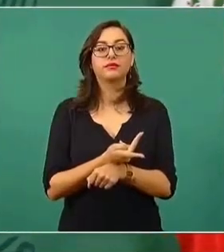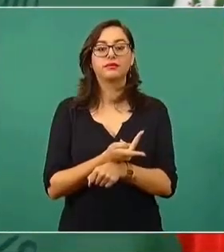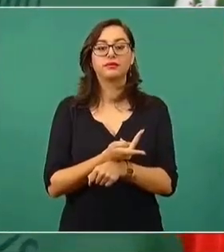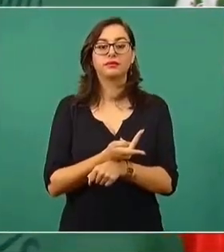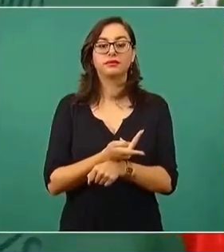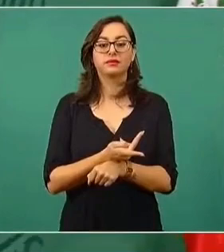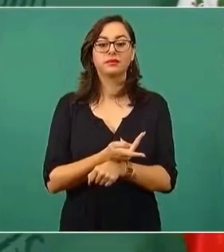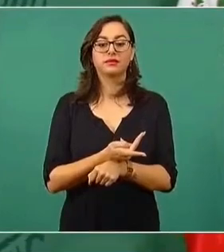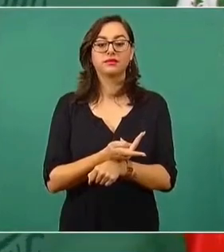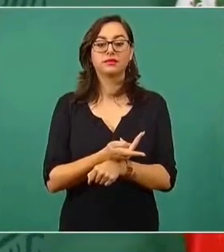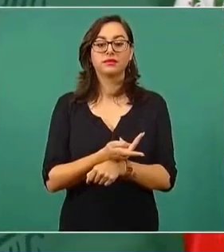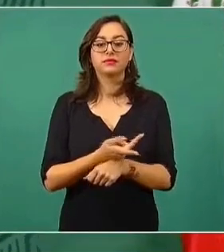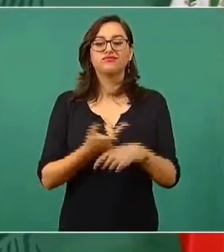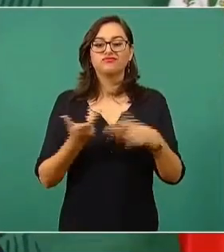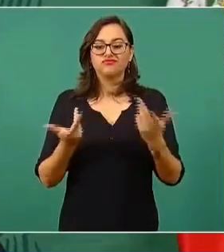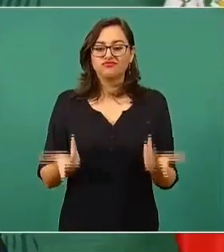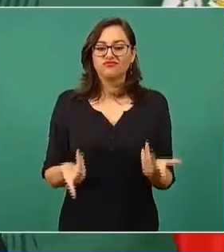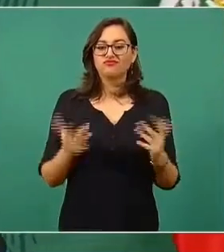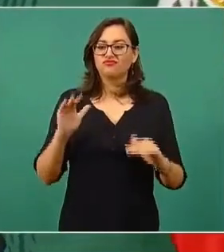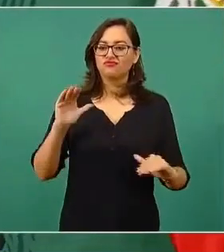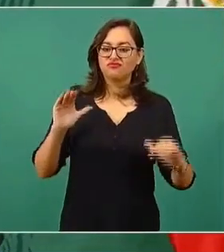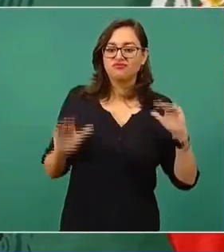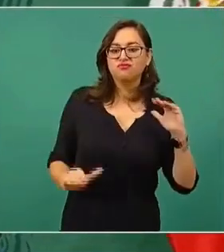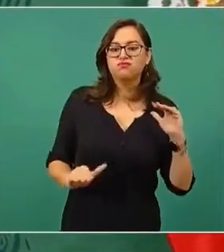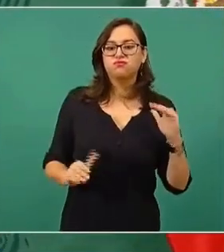haya cada vez más desigualdad,